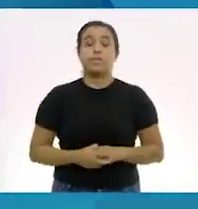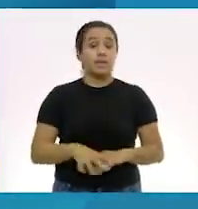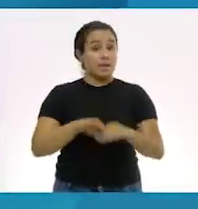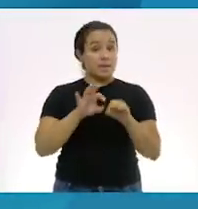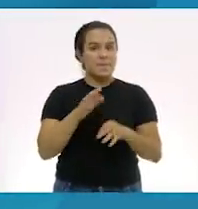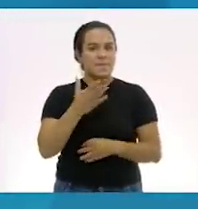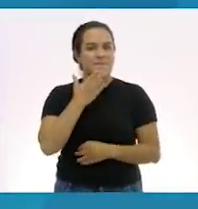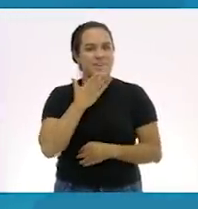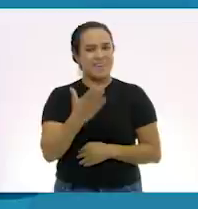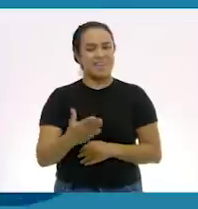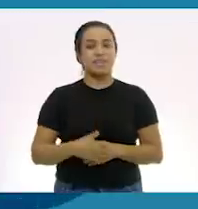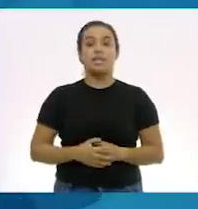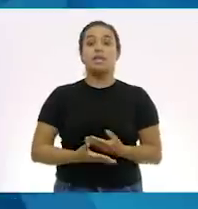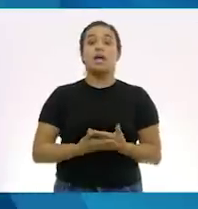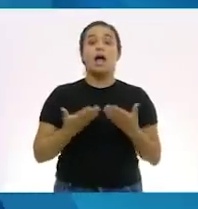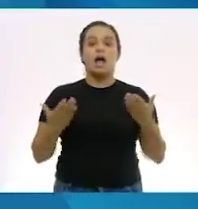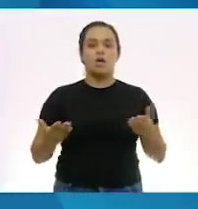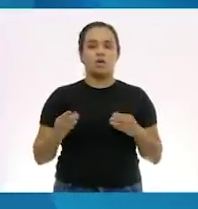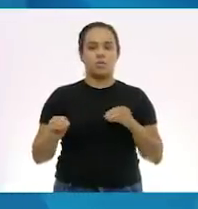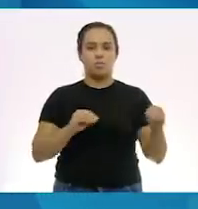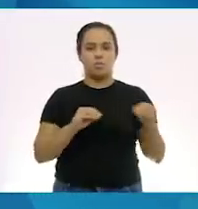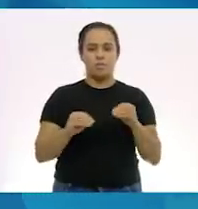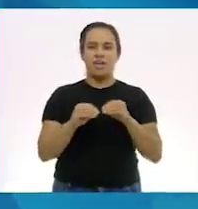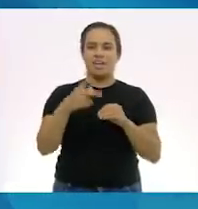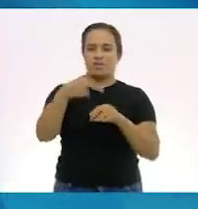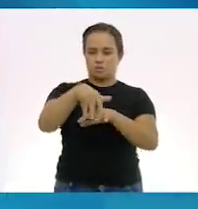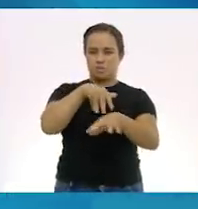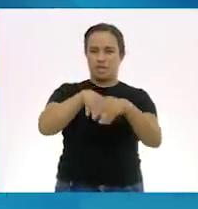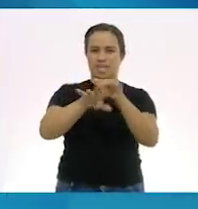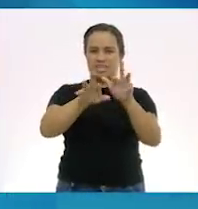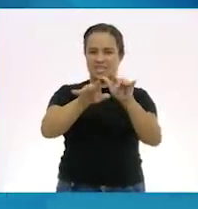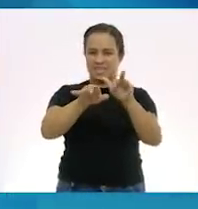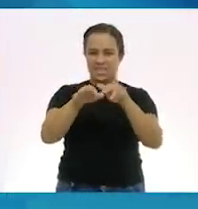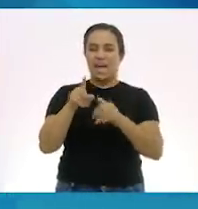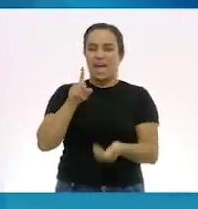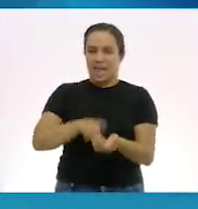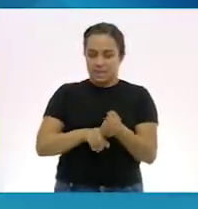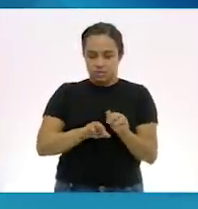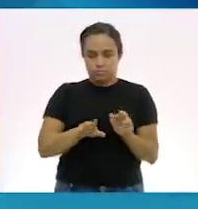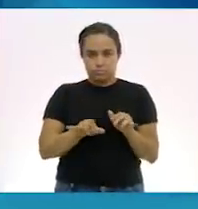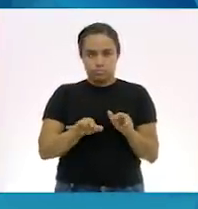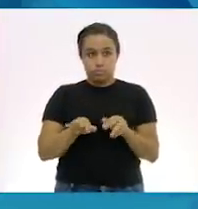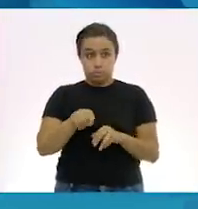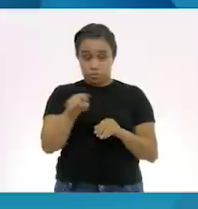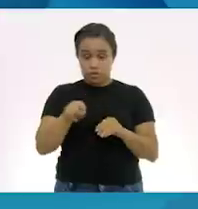su tobillo? Este es su tobillo. Entonces vamos a hacer círculos hacia afuera.